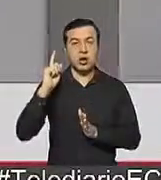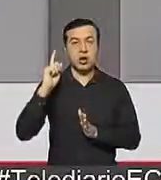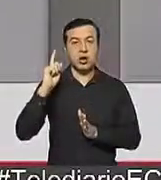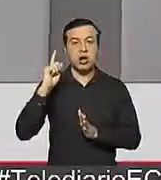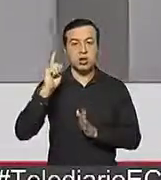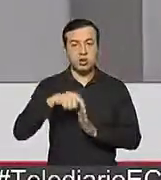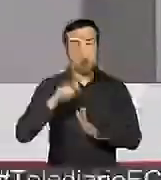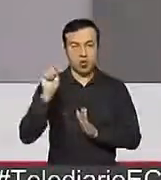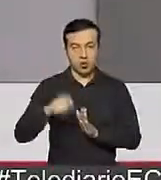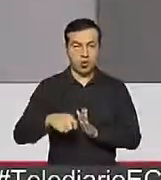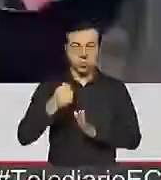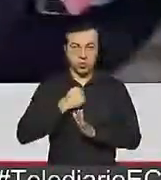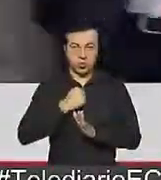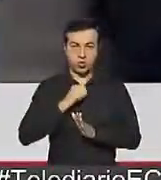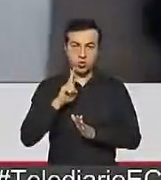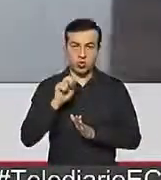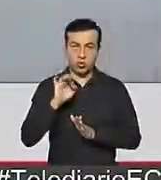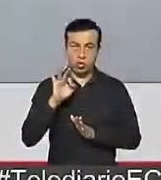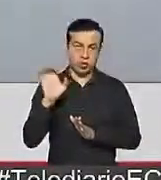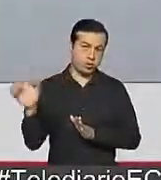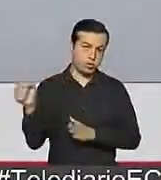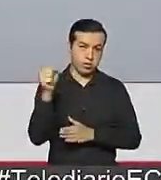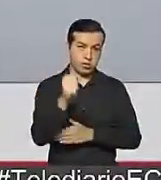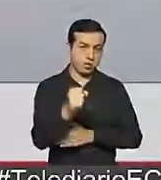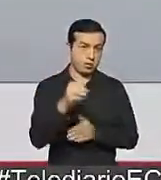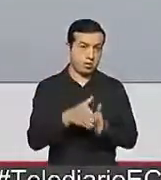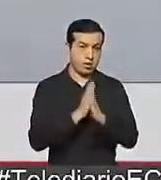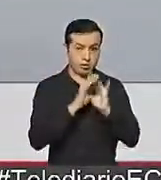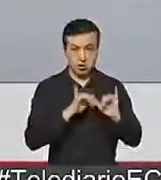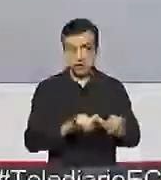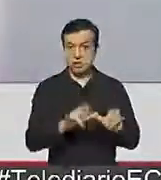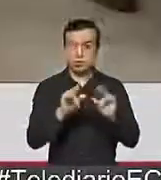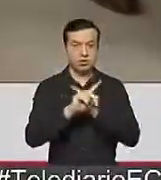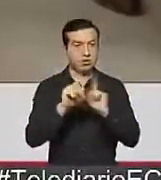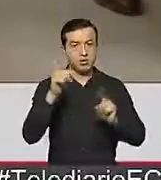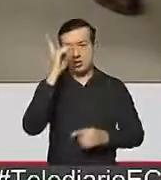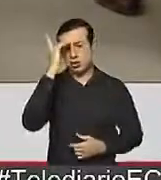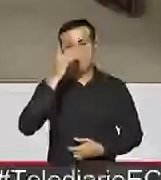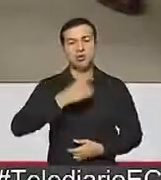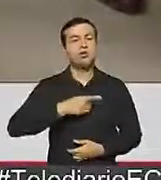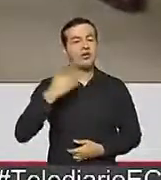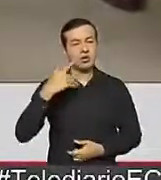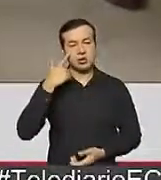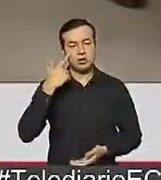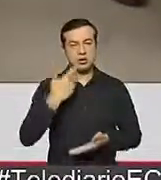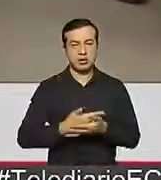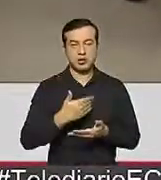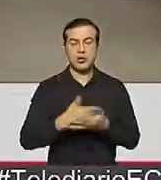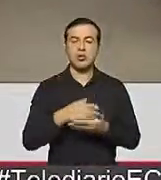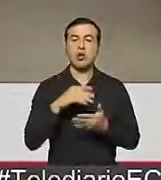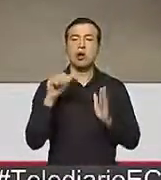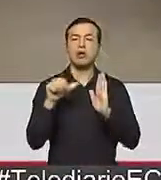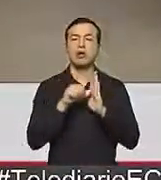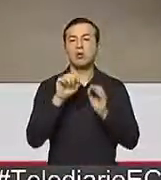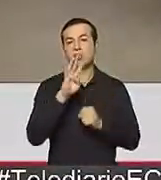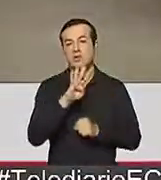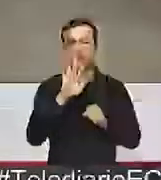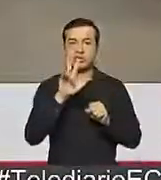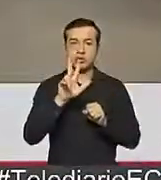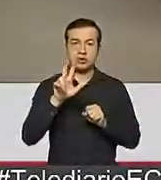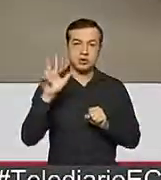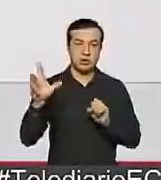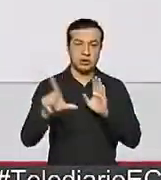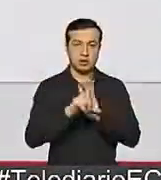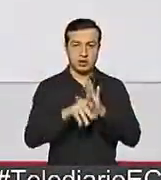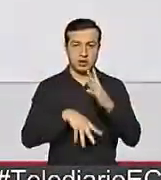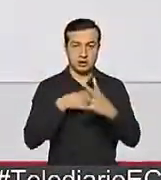los abogados de los procesados, el pedido no prosperará, puesto que la decisión se sustentó en el artículo 433, numeral 6 del